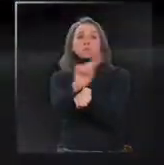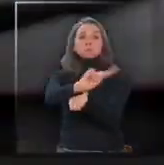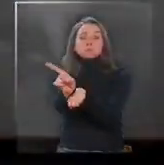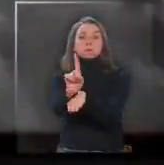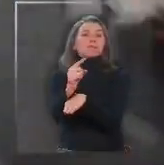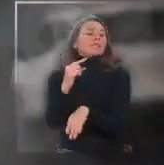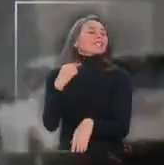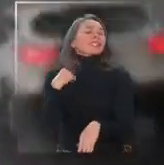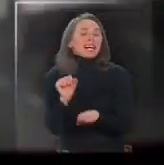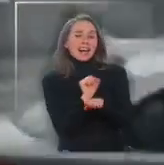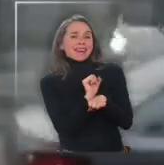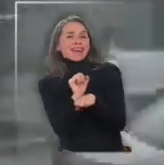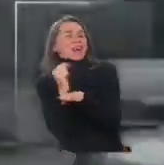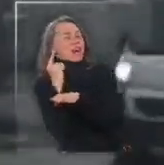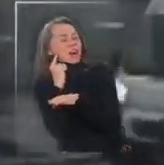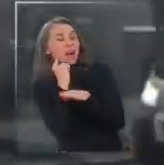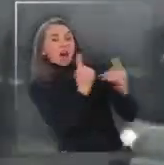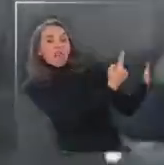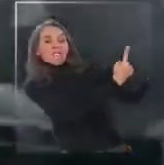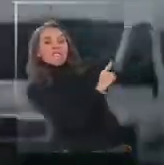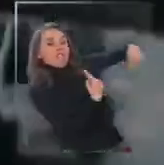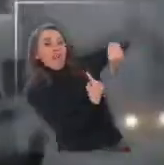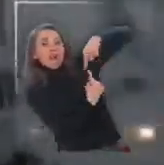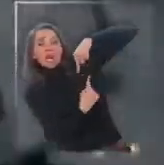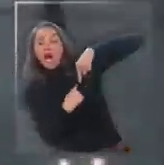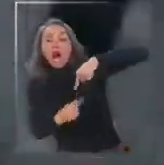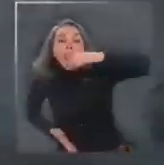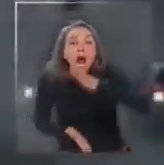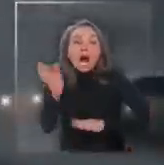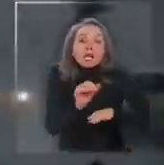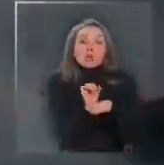Vi que venía, traté de escapar, no pude.